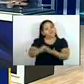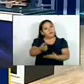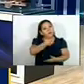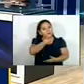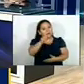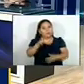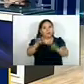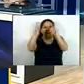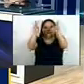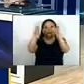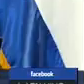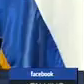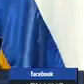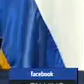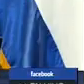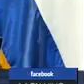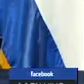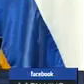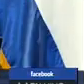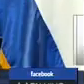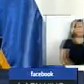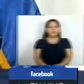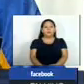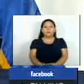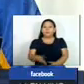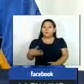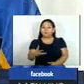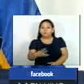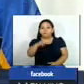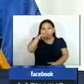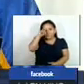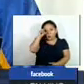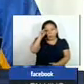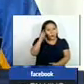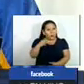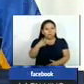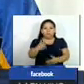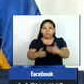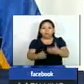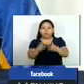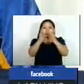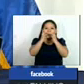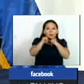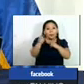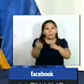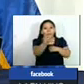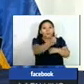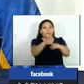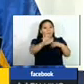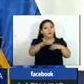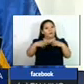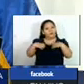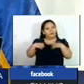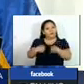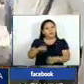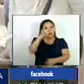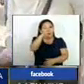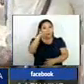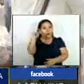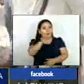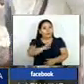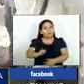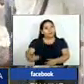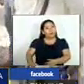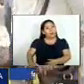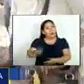rápidamente con nuestros titulares. Vamos a hacer todo lo necesario para poder seguir salvaguardando la vida de la población salvadoreña. El Salvador registra